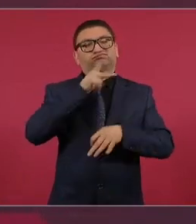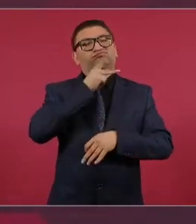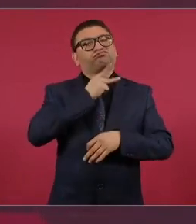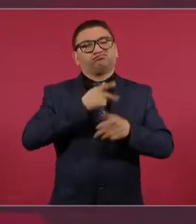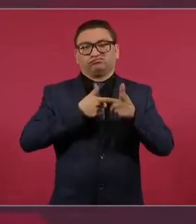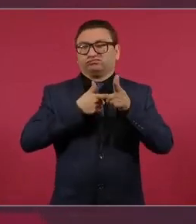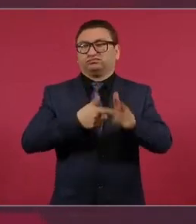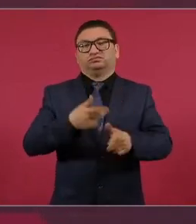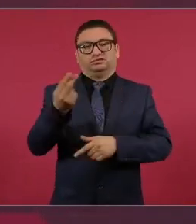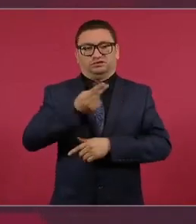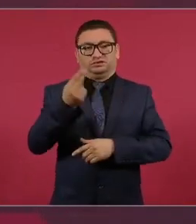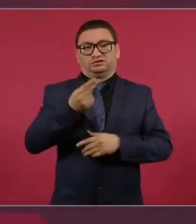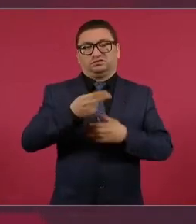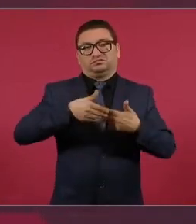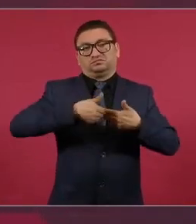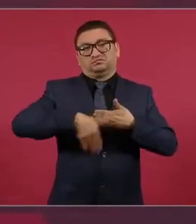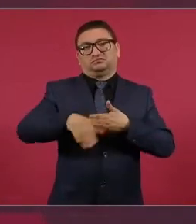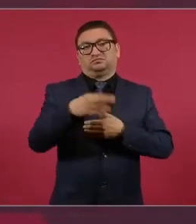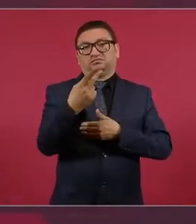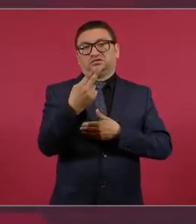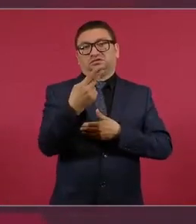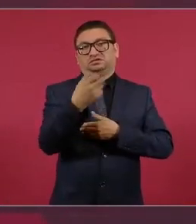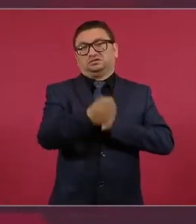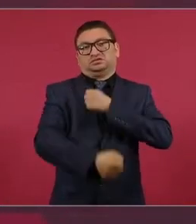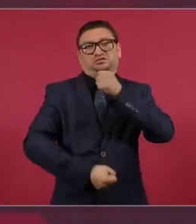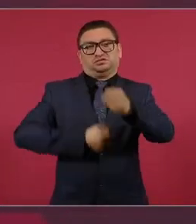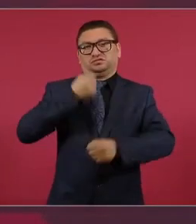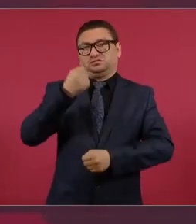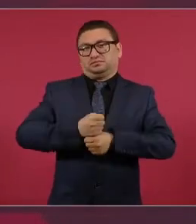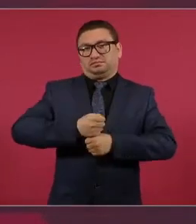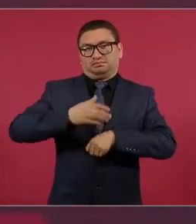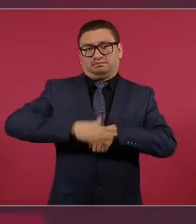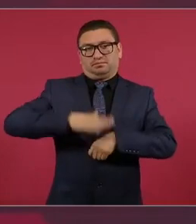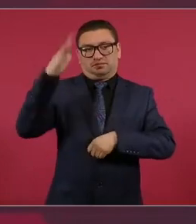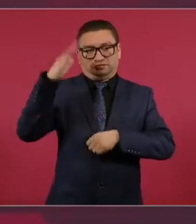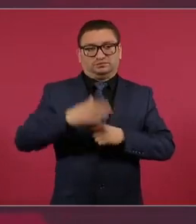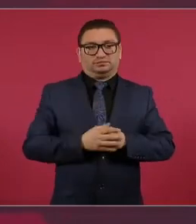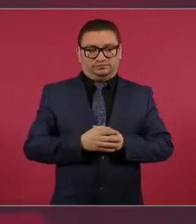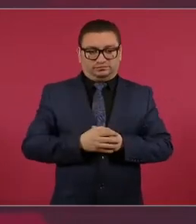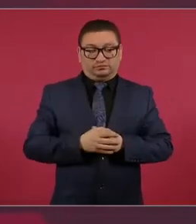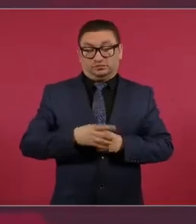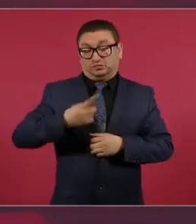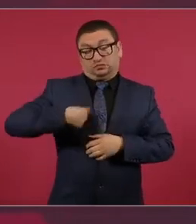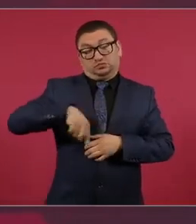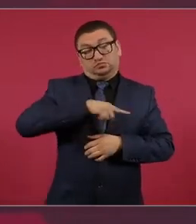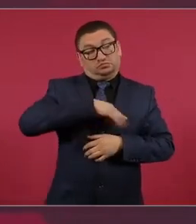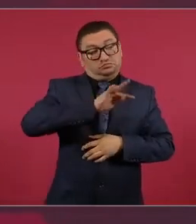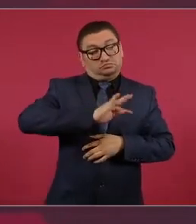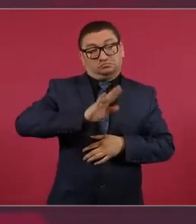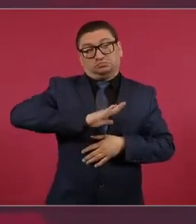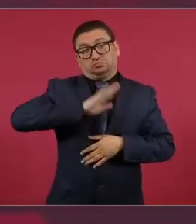indispensable 25 años hacia adelante ya no vamos a estar